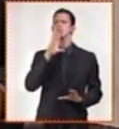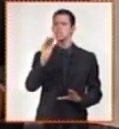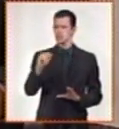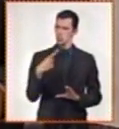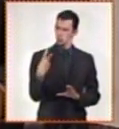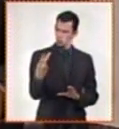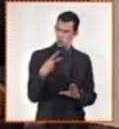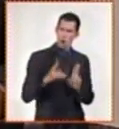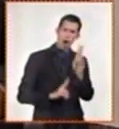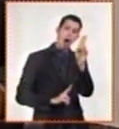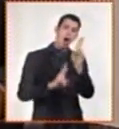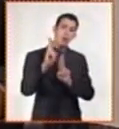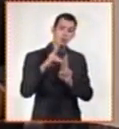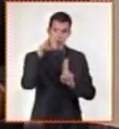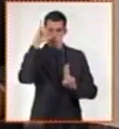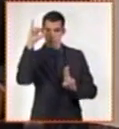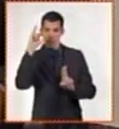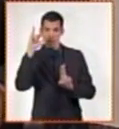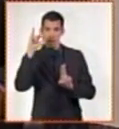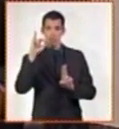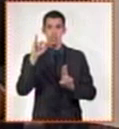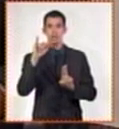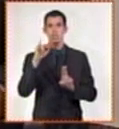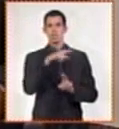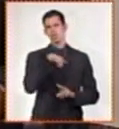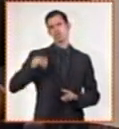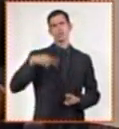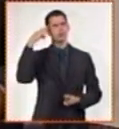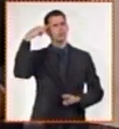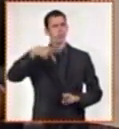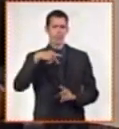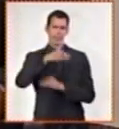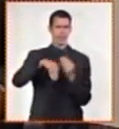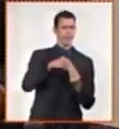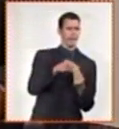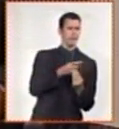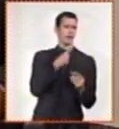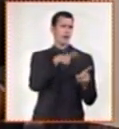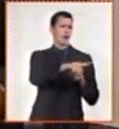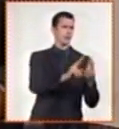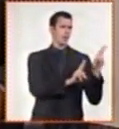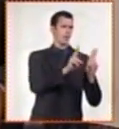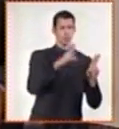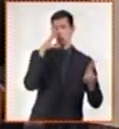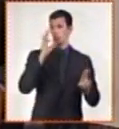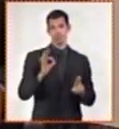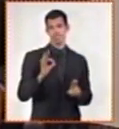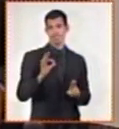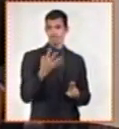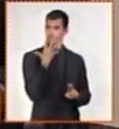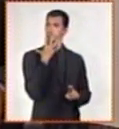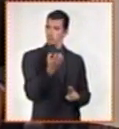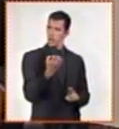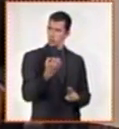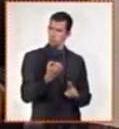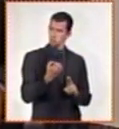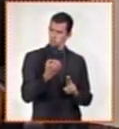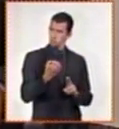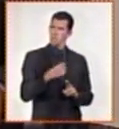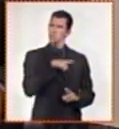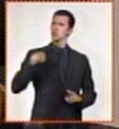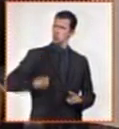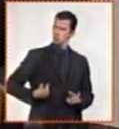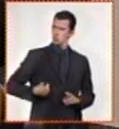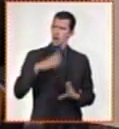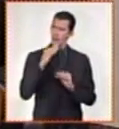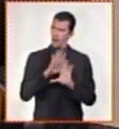la situación internacional, la solidaridad y la cooperación entre China y ALC nunca se detendrá, y el desarrollo